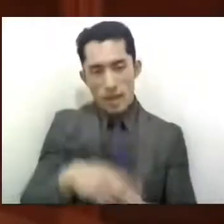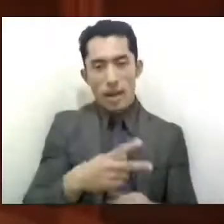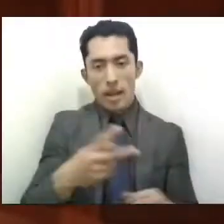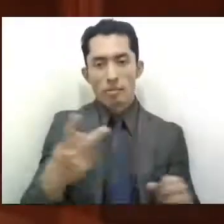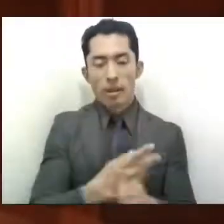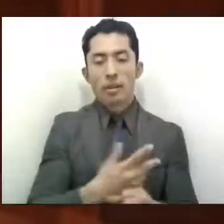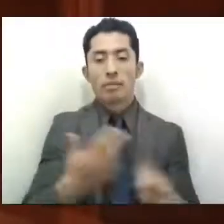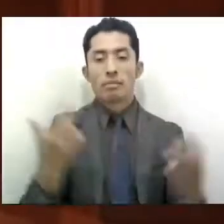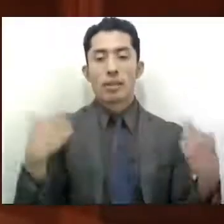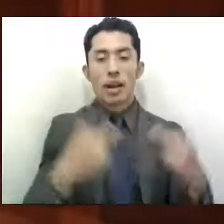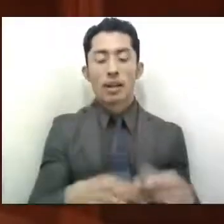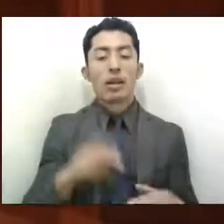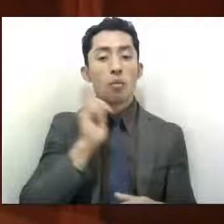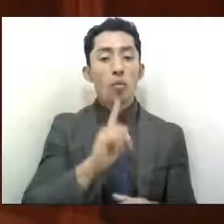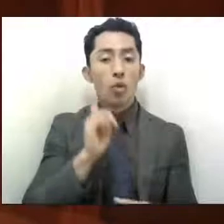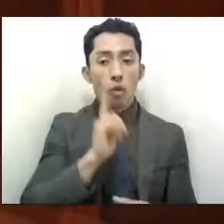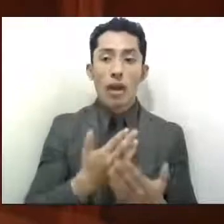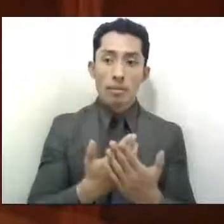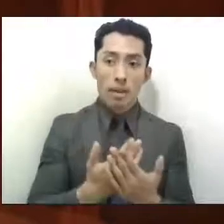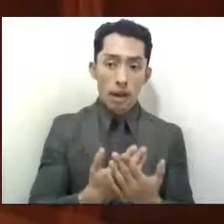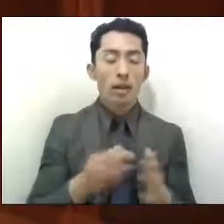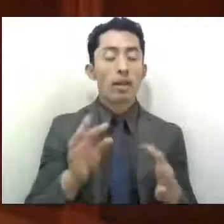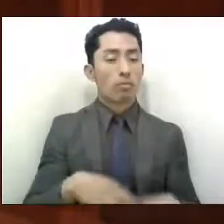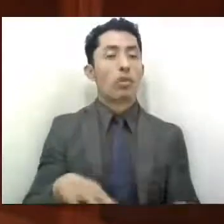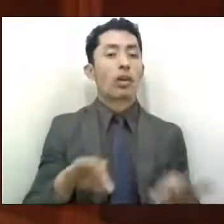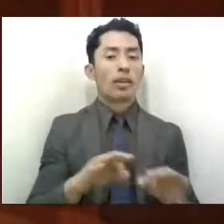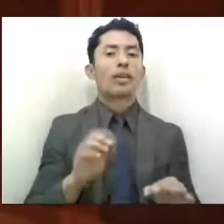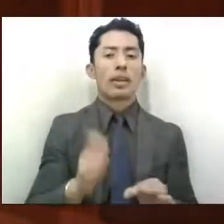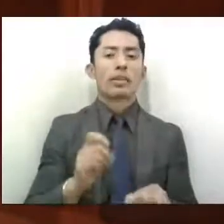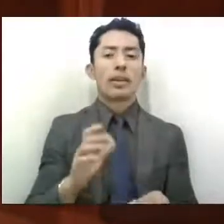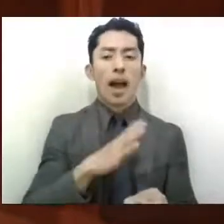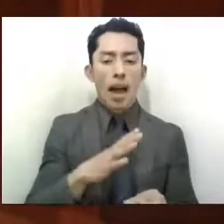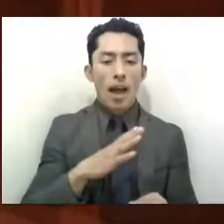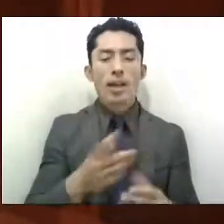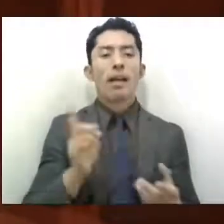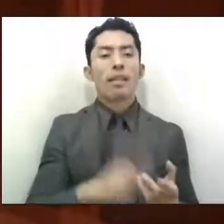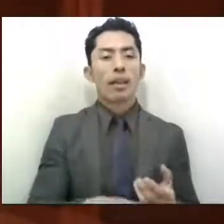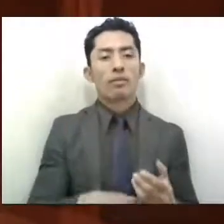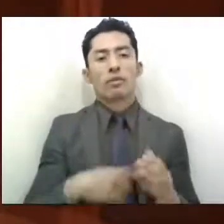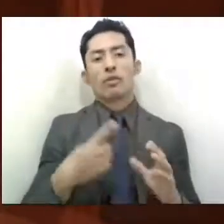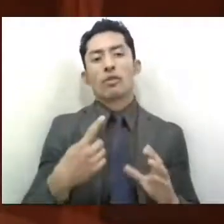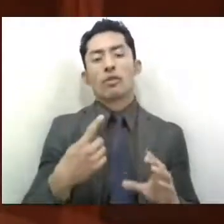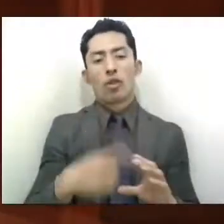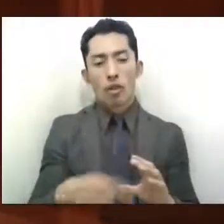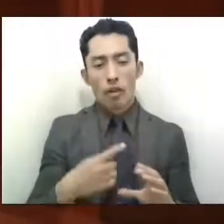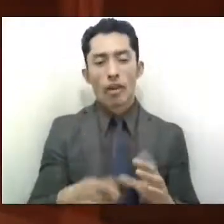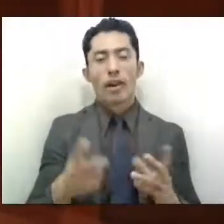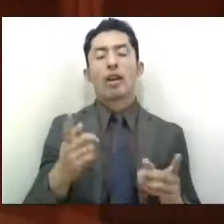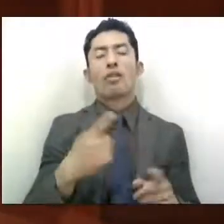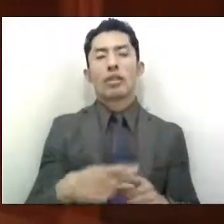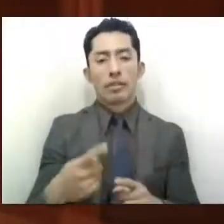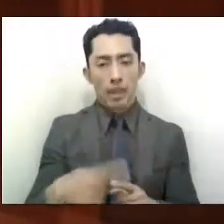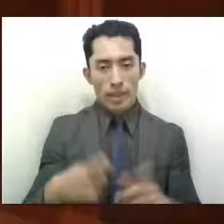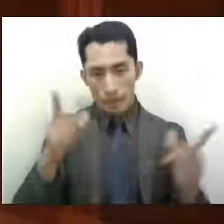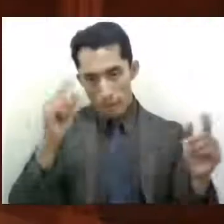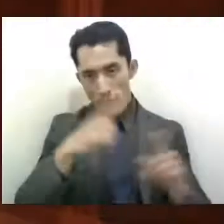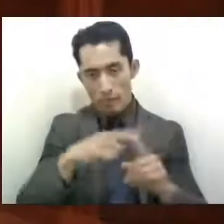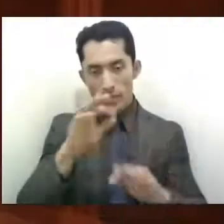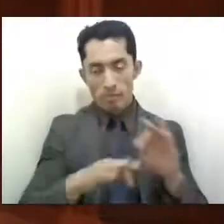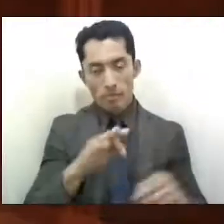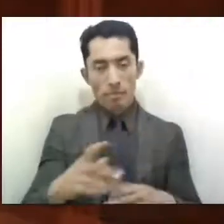fundamental, quienes efectuaron tareas de correo, enlace y enfermería. En el México